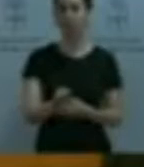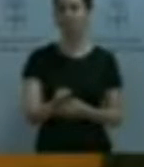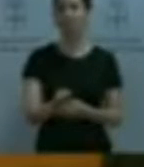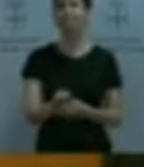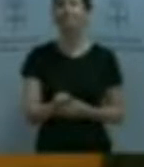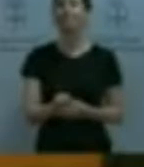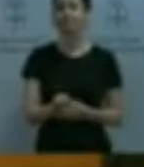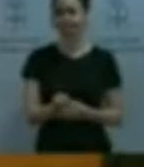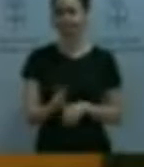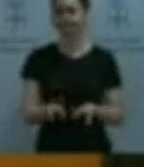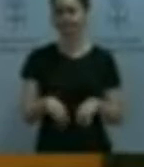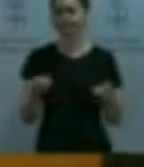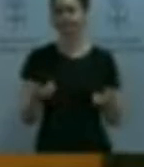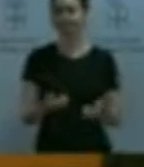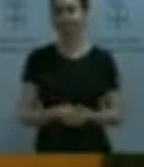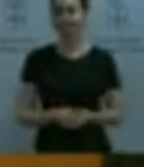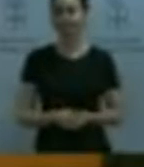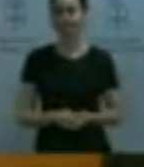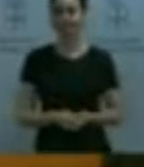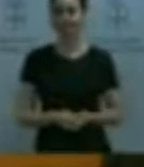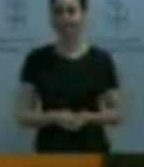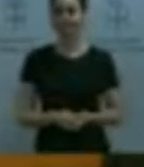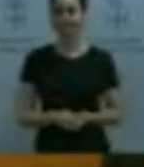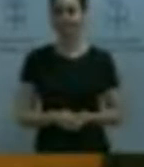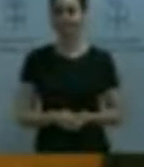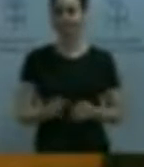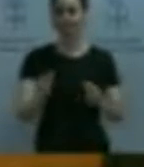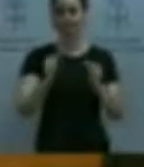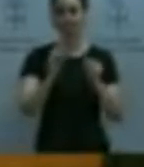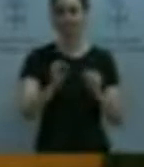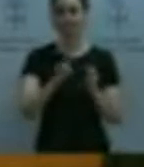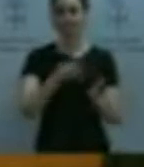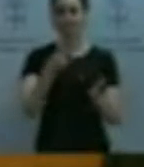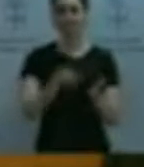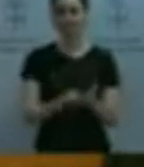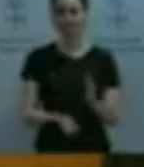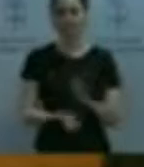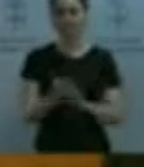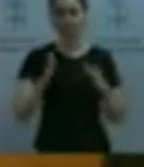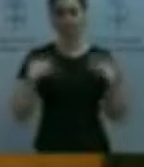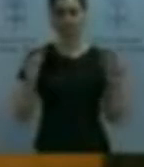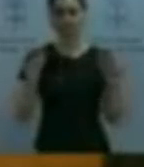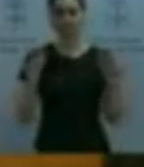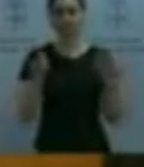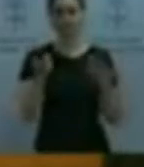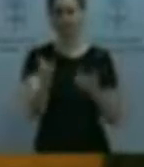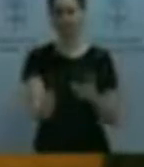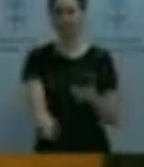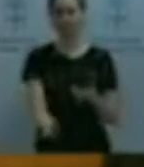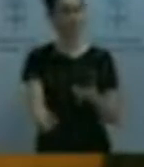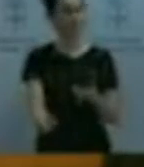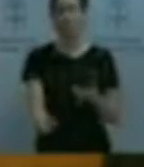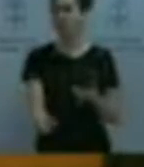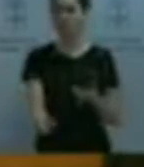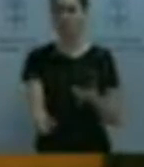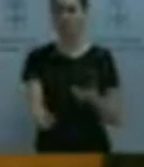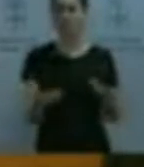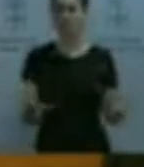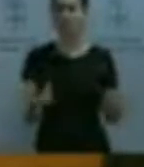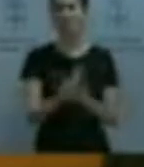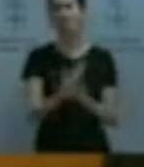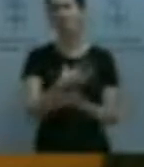Ustedes lo pasan a un programa que se denomina Imprevistos y Funciones No Clasificadas, que me gustaría que me explicara y que me dijera qué se resignan estas cantidades de